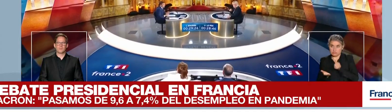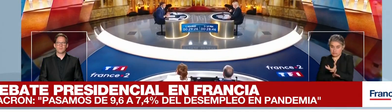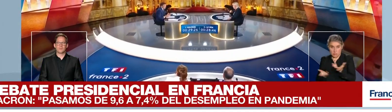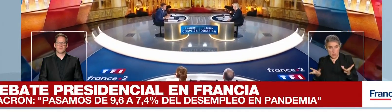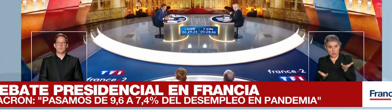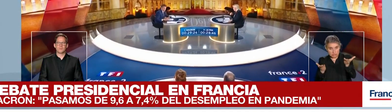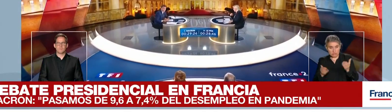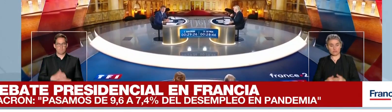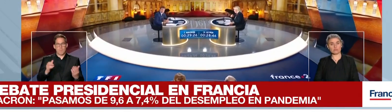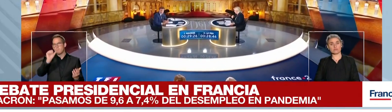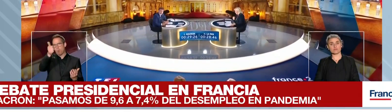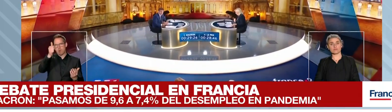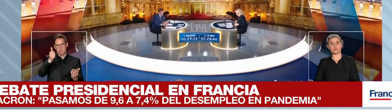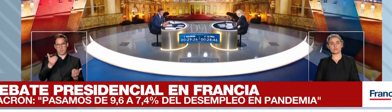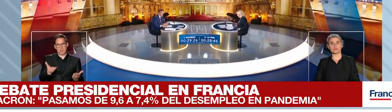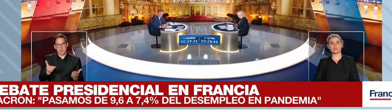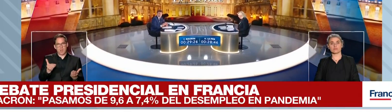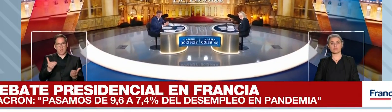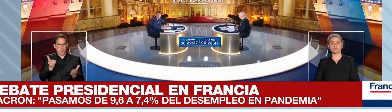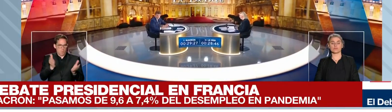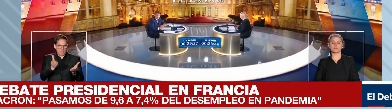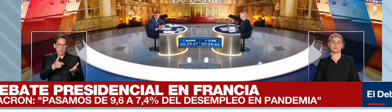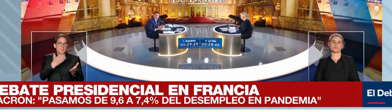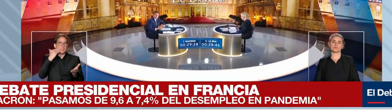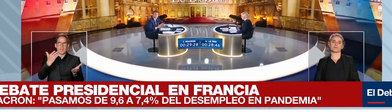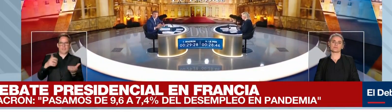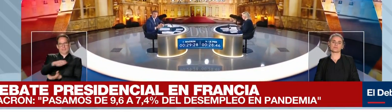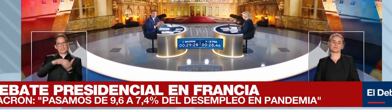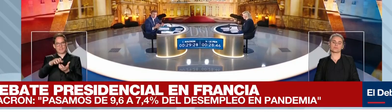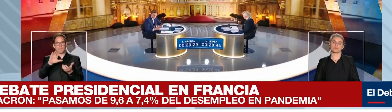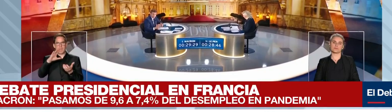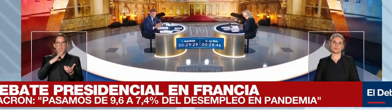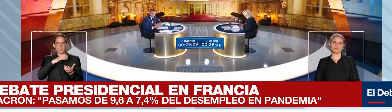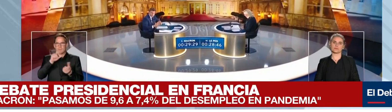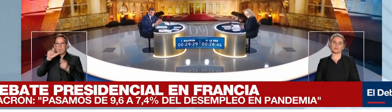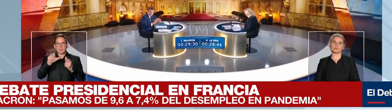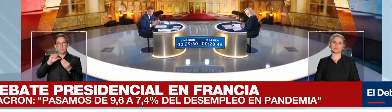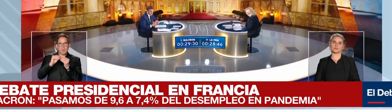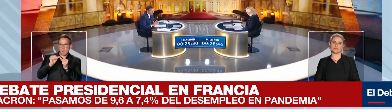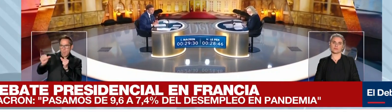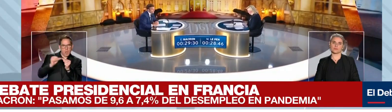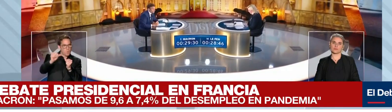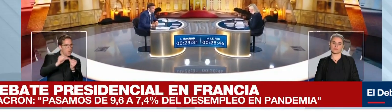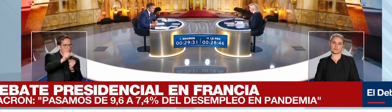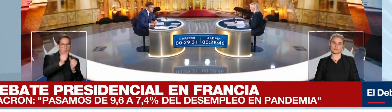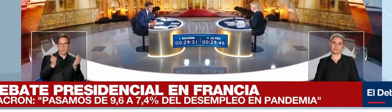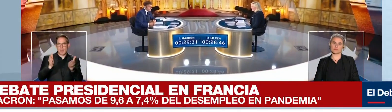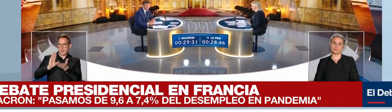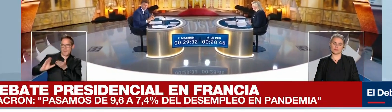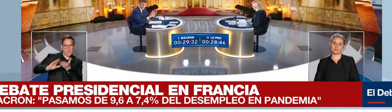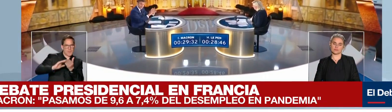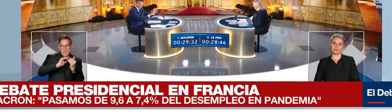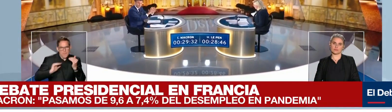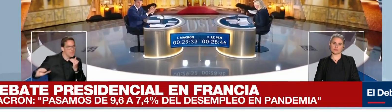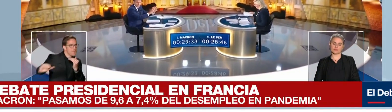debate? ¿Será mejor? Primero que todo, después, el hospital está en crisis y lo que tiene que ver con las zonas de desierto médico, donde